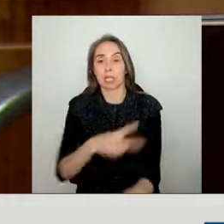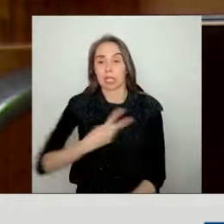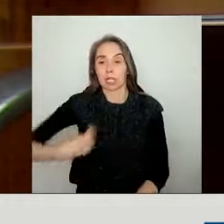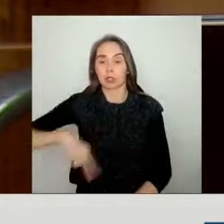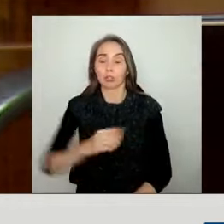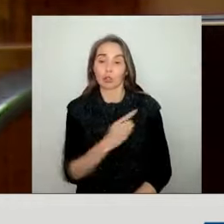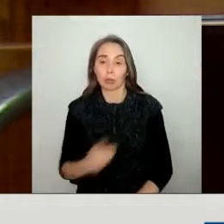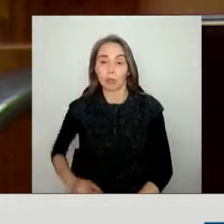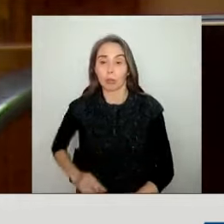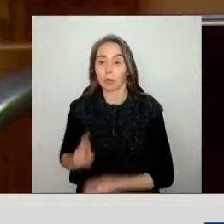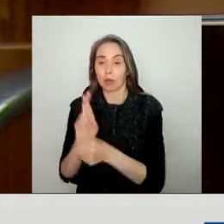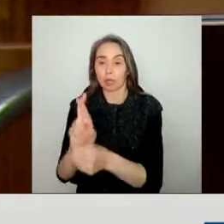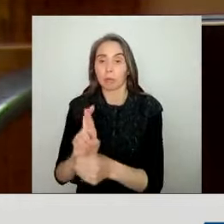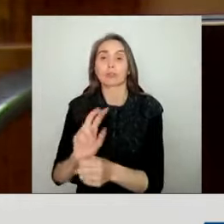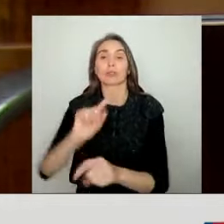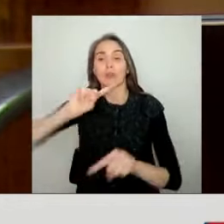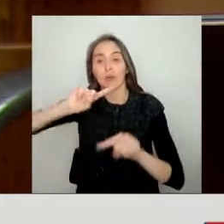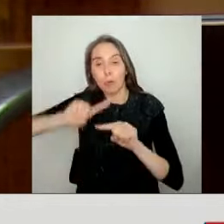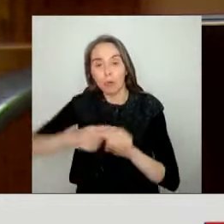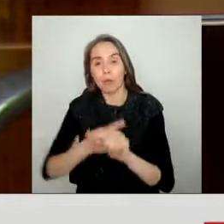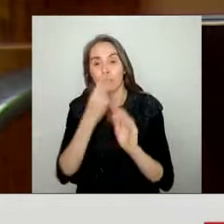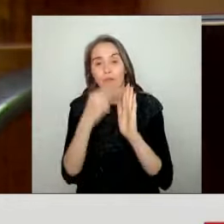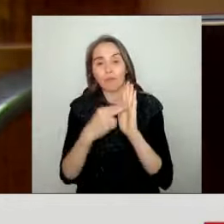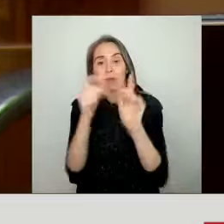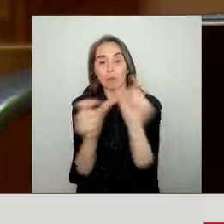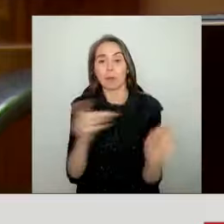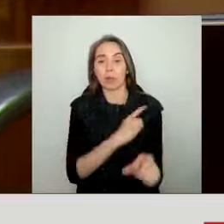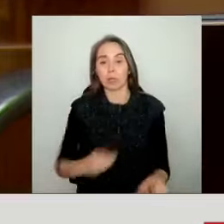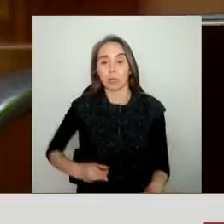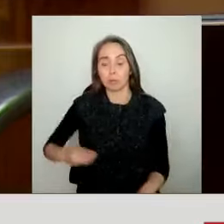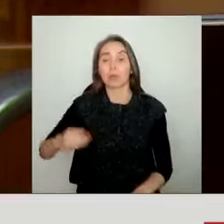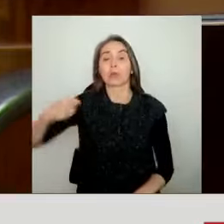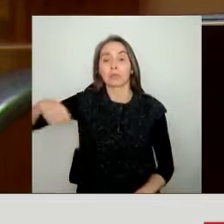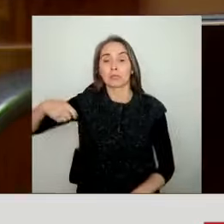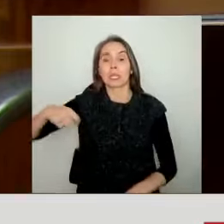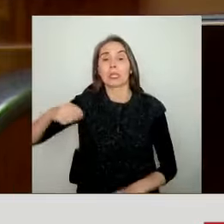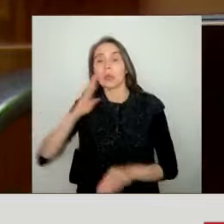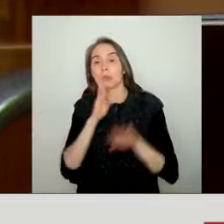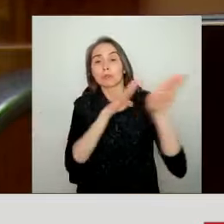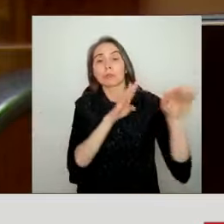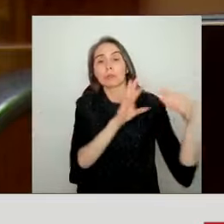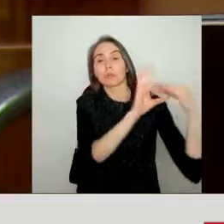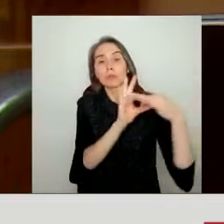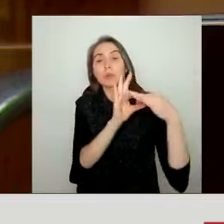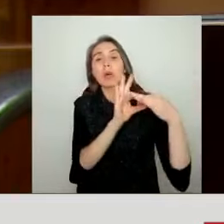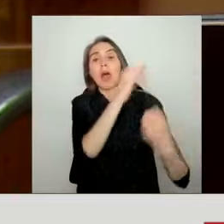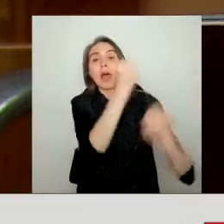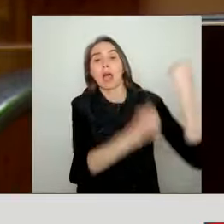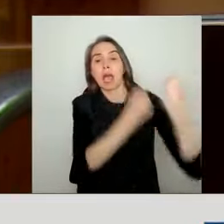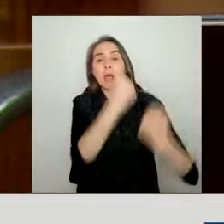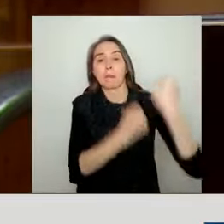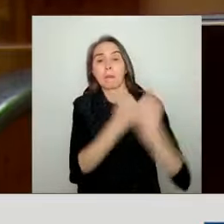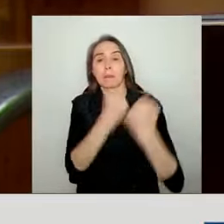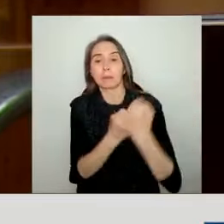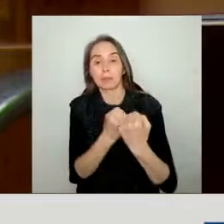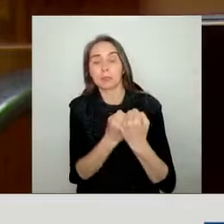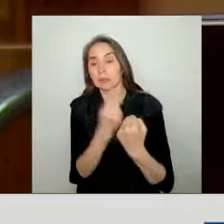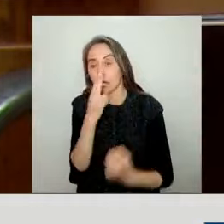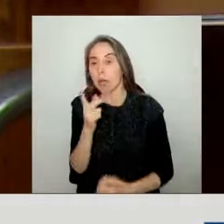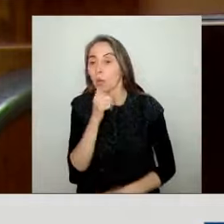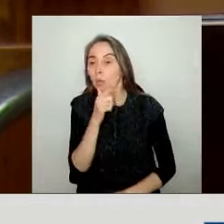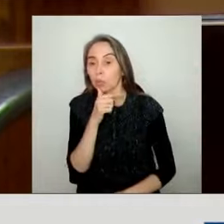una vez más vemos legisladores al servicio de ciertos sectores empresariales y cabe presidenta el legítimo cuestionamiento de